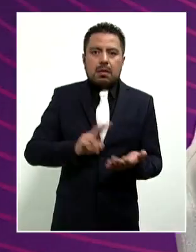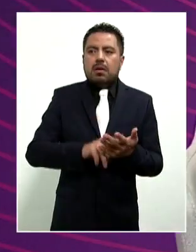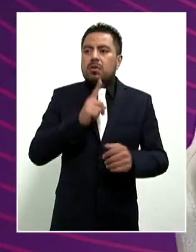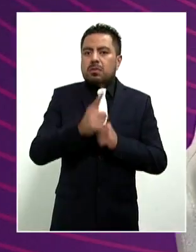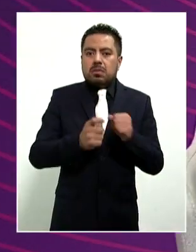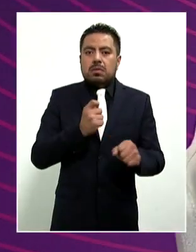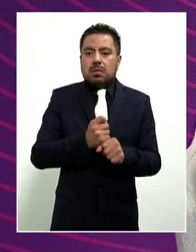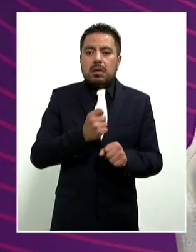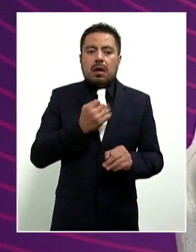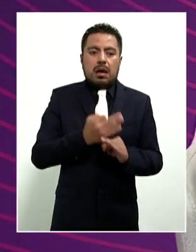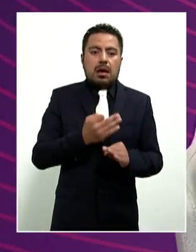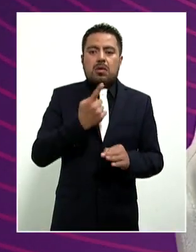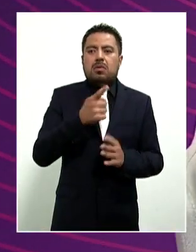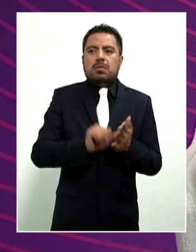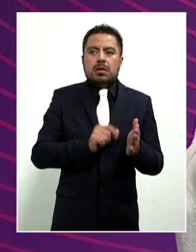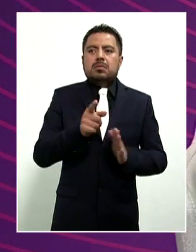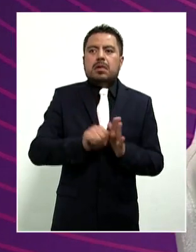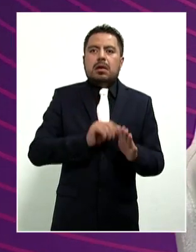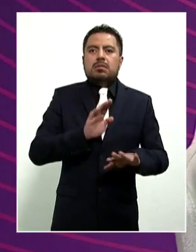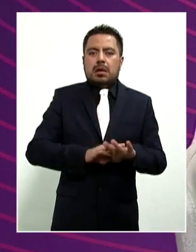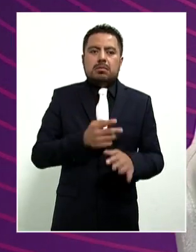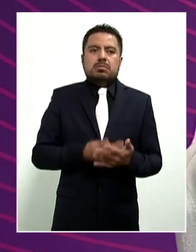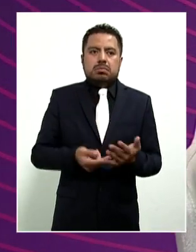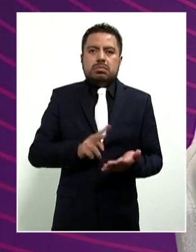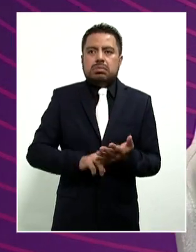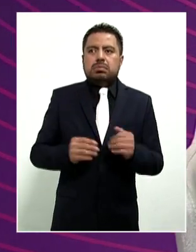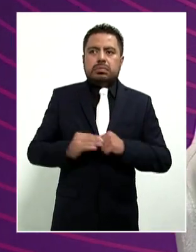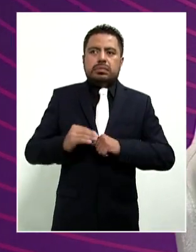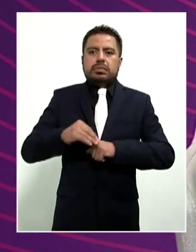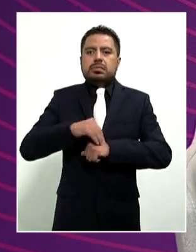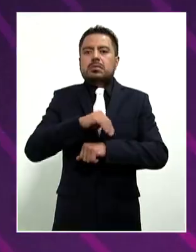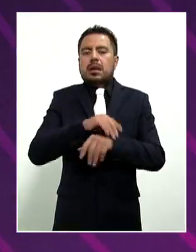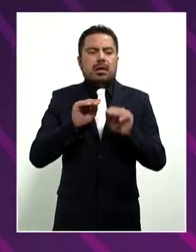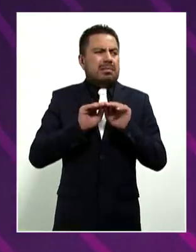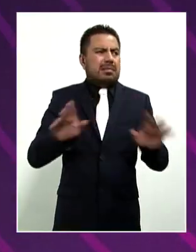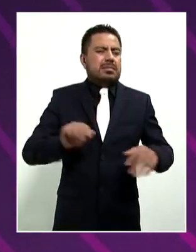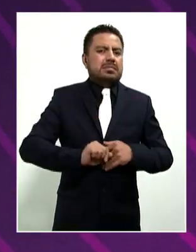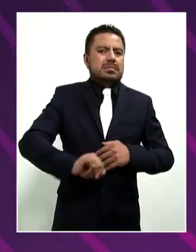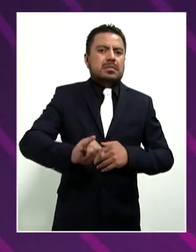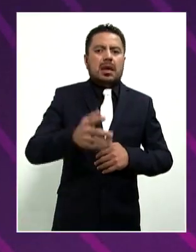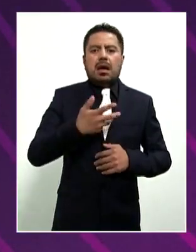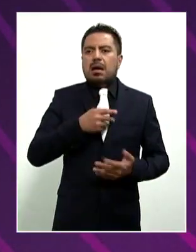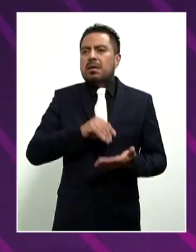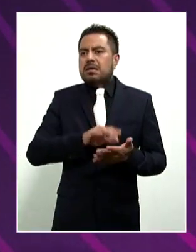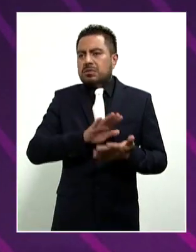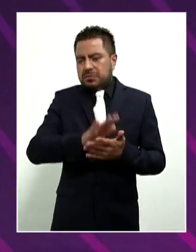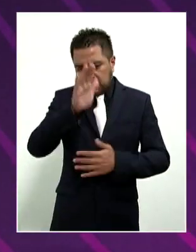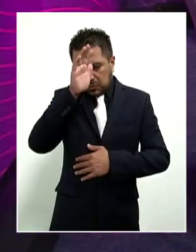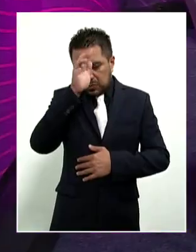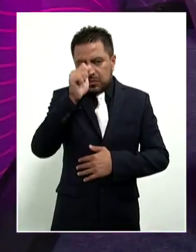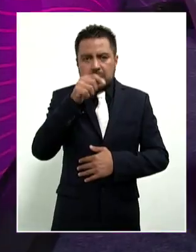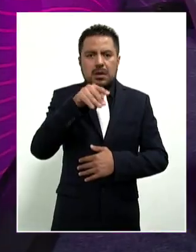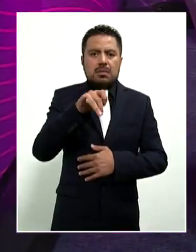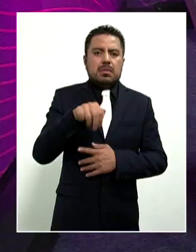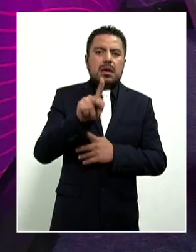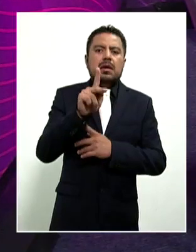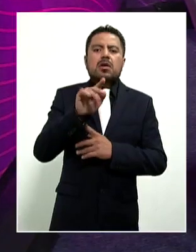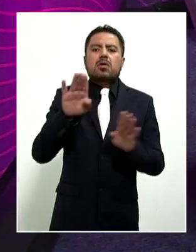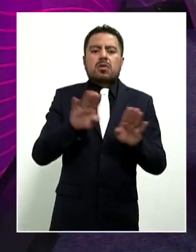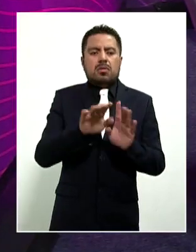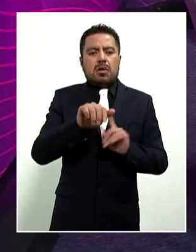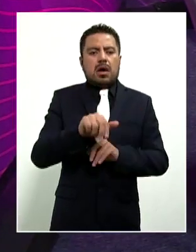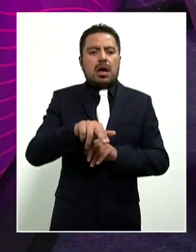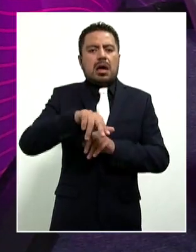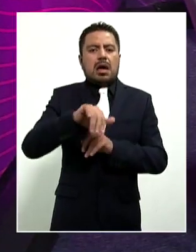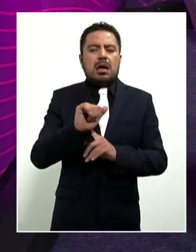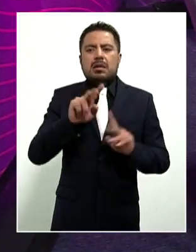año mes tras mes se está incrementando. Entonces sí, es clarísimo un caso que encuadra en las definiciones que tanto Marc como Ana acaban